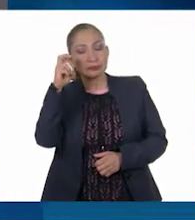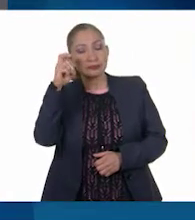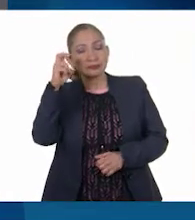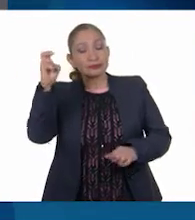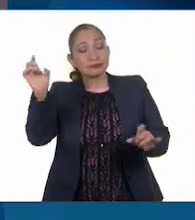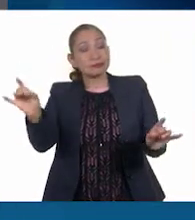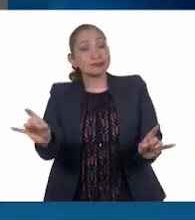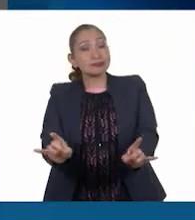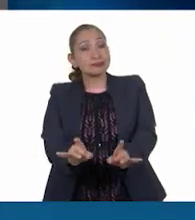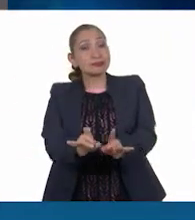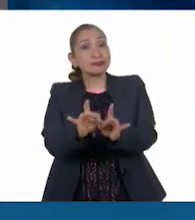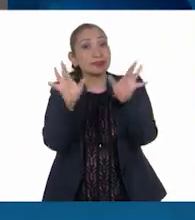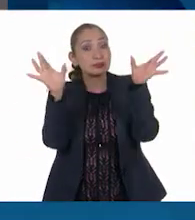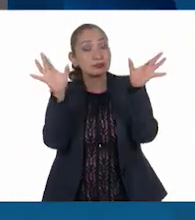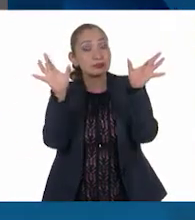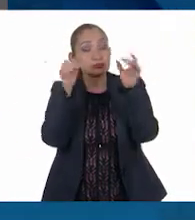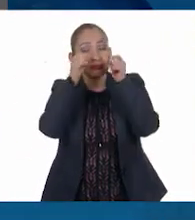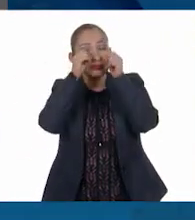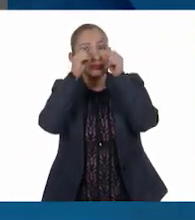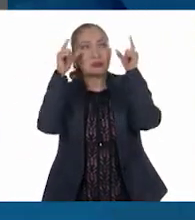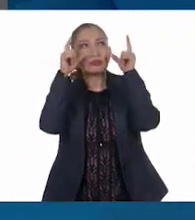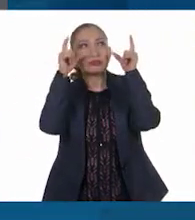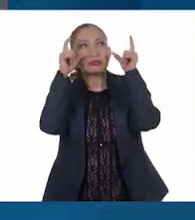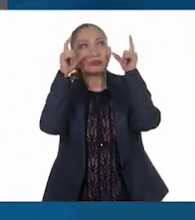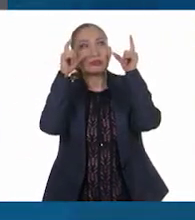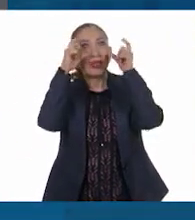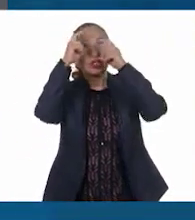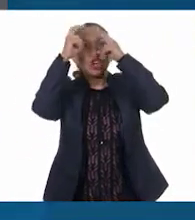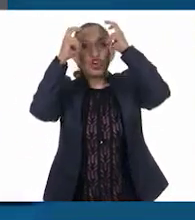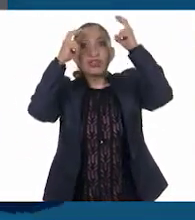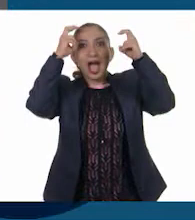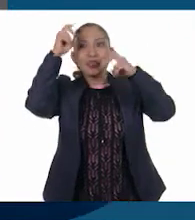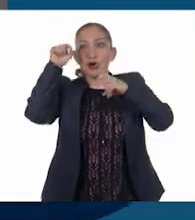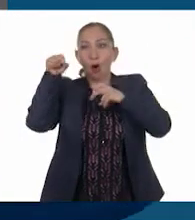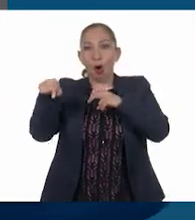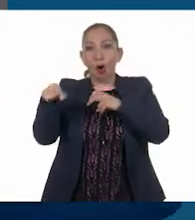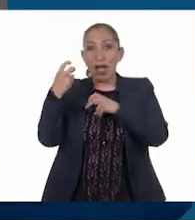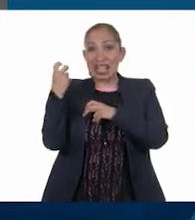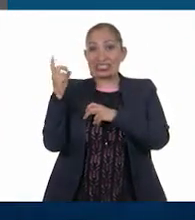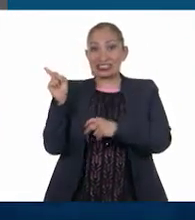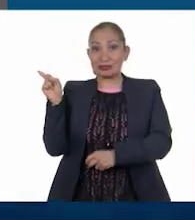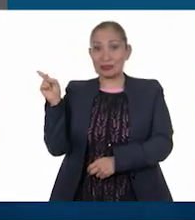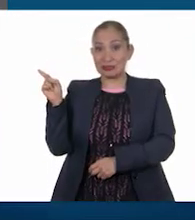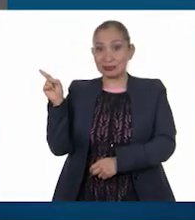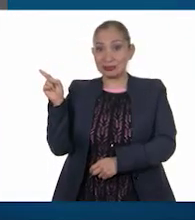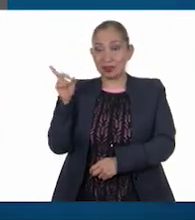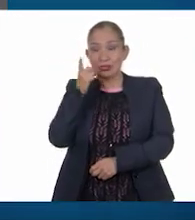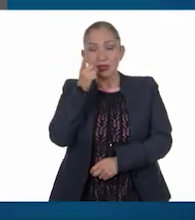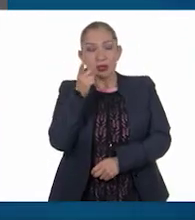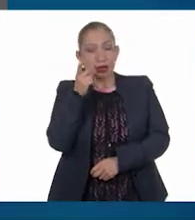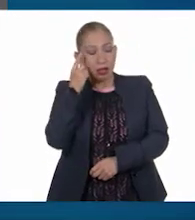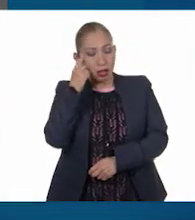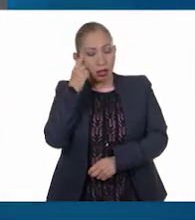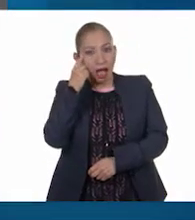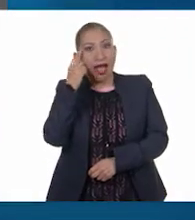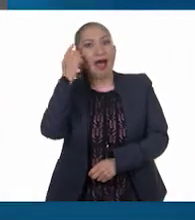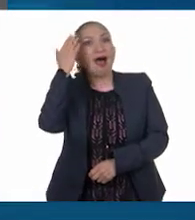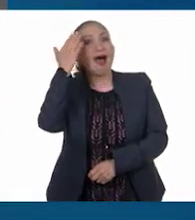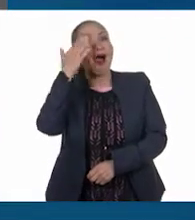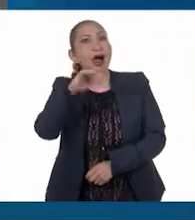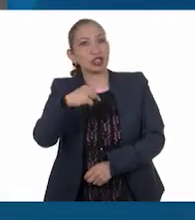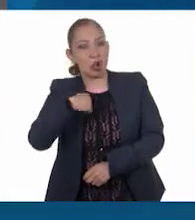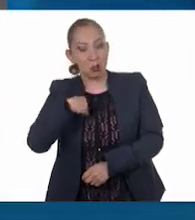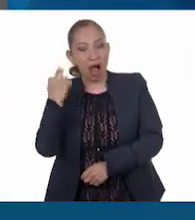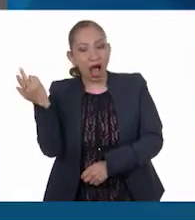Cuando de repente despertó porque estaba soñando con este personaje. Así que dijo, ¡ya sé! Voy a hacer